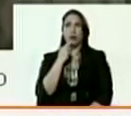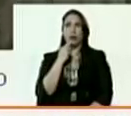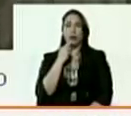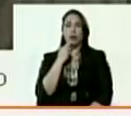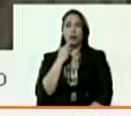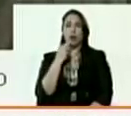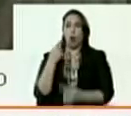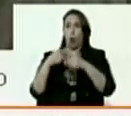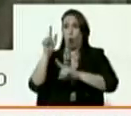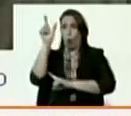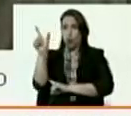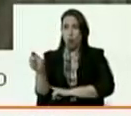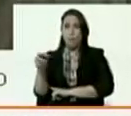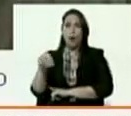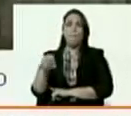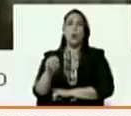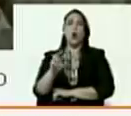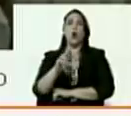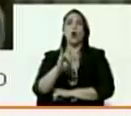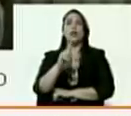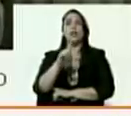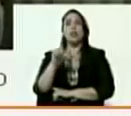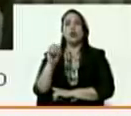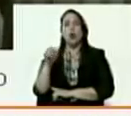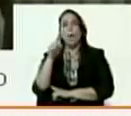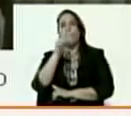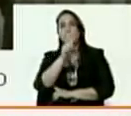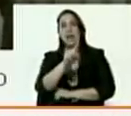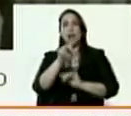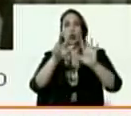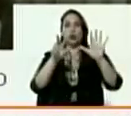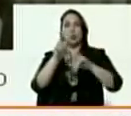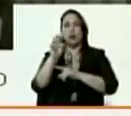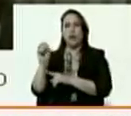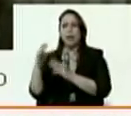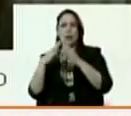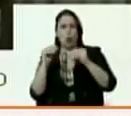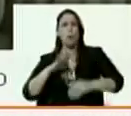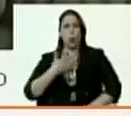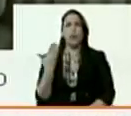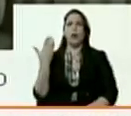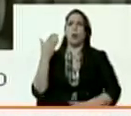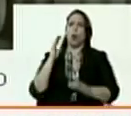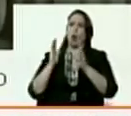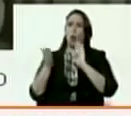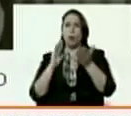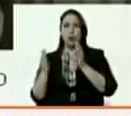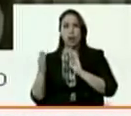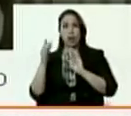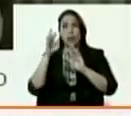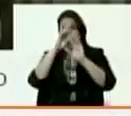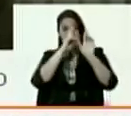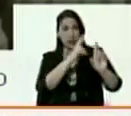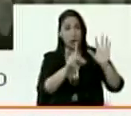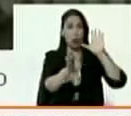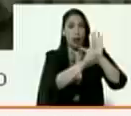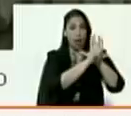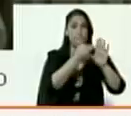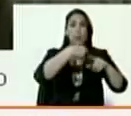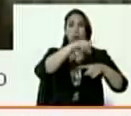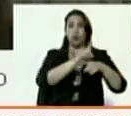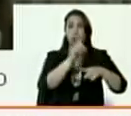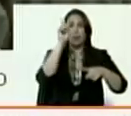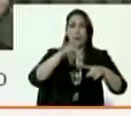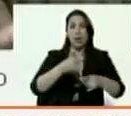en 1820, todo lo podemos conversar en el marco de la ley fundamental y con